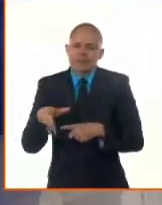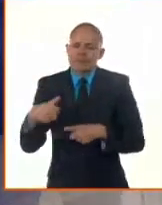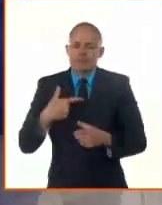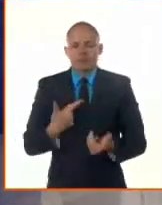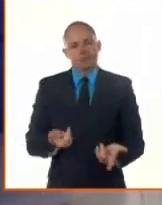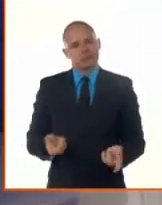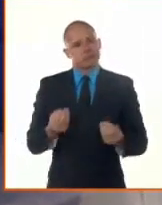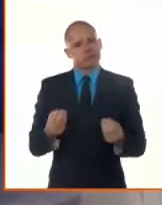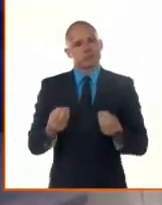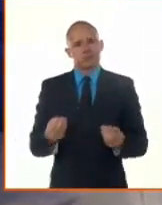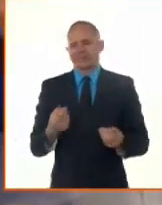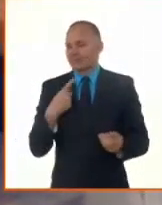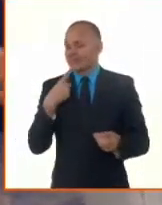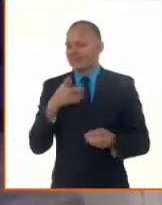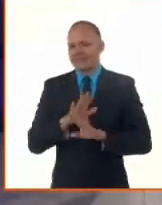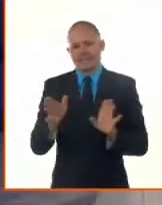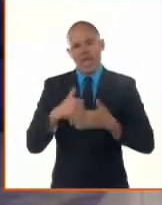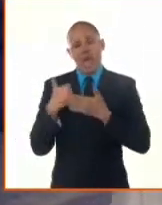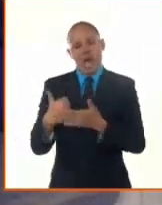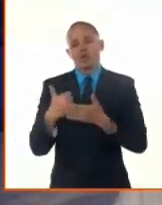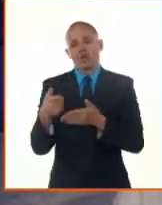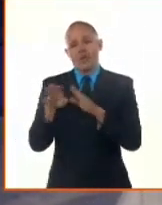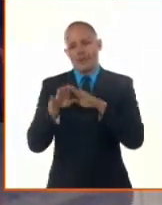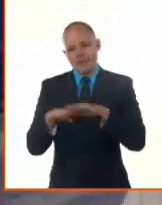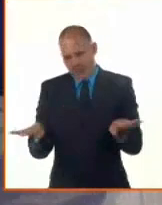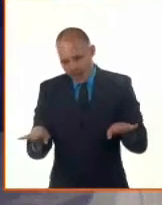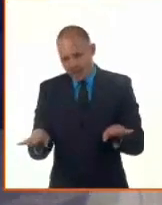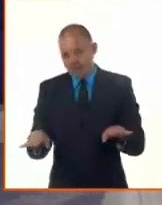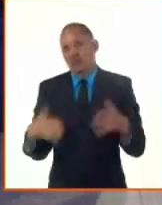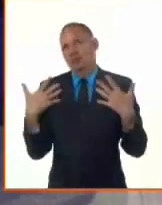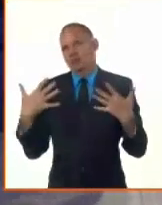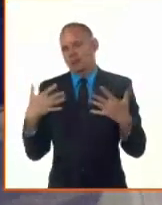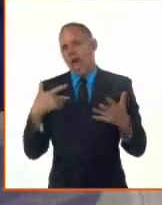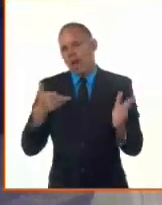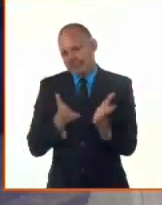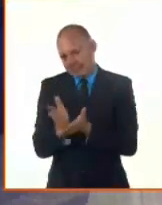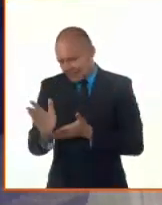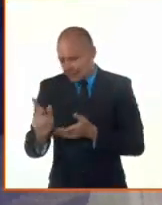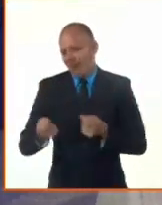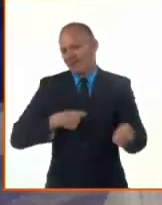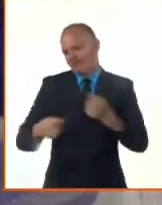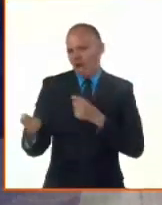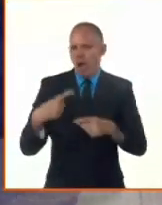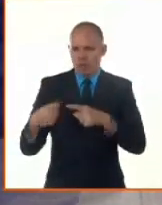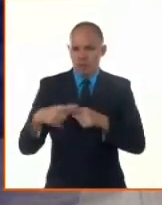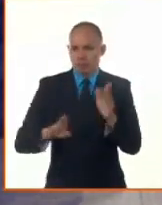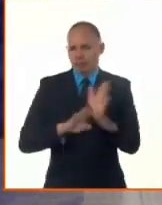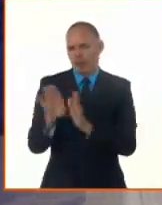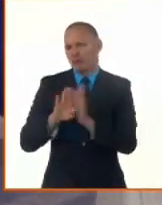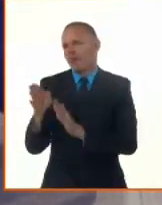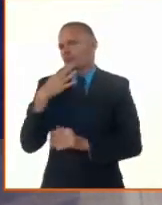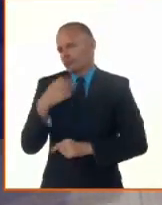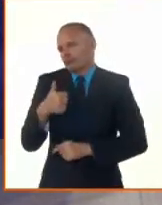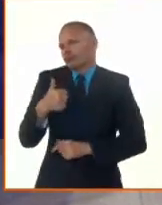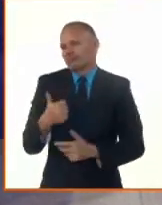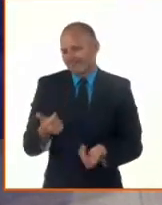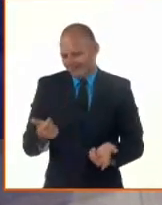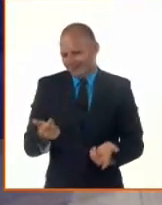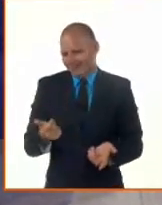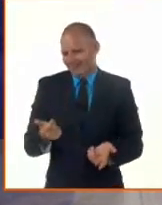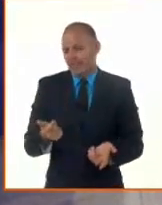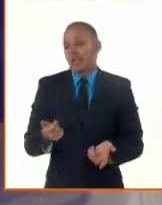Y entonces dos enemigos históricos vamos a decir así desde el punto de vista político de alianzas de